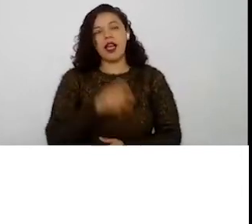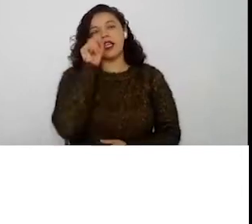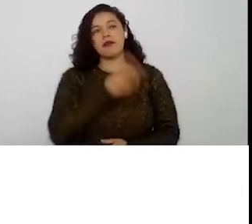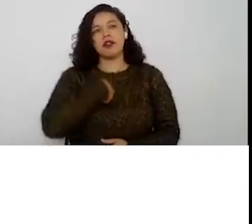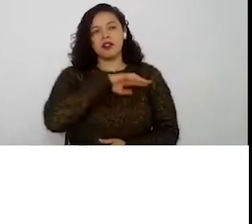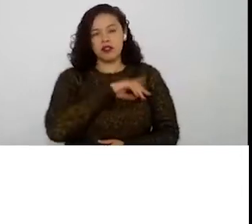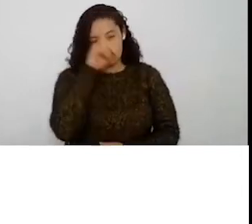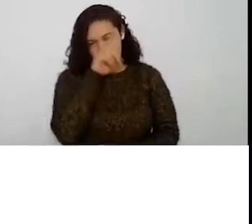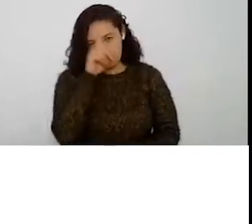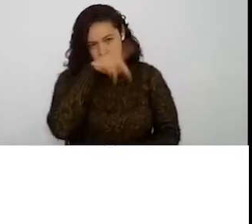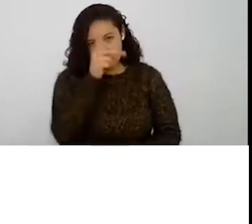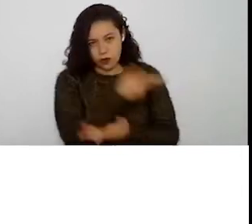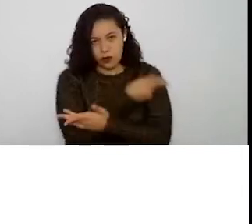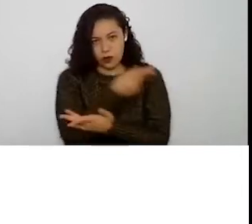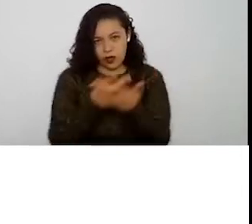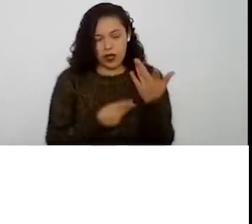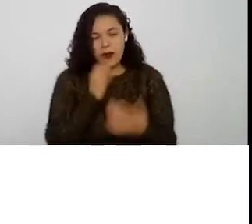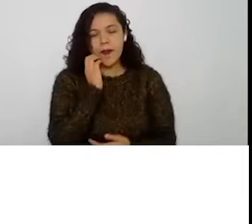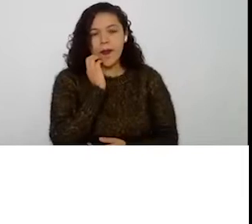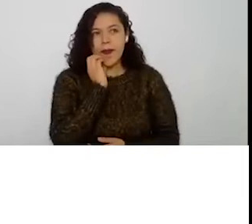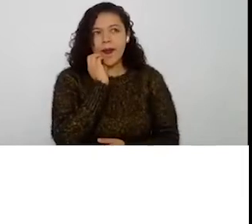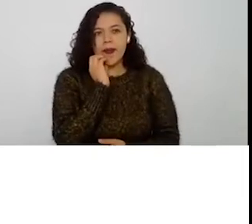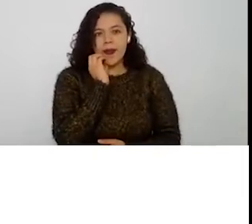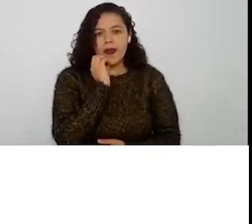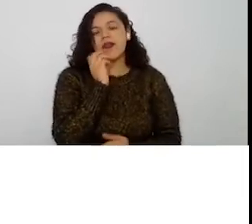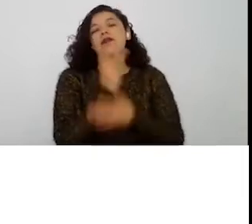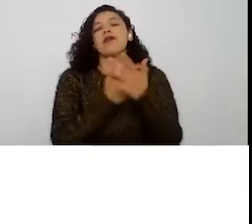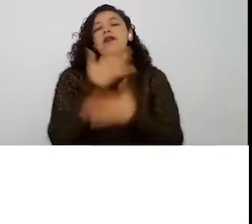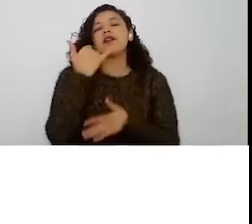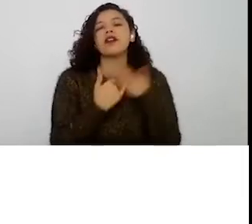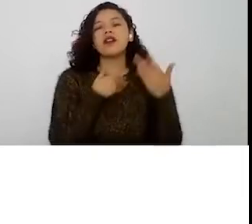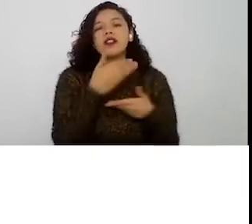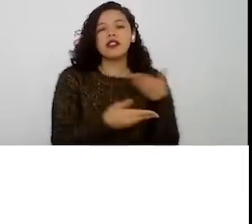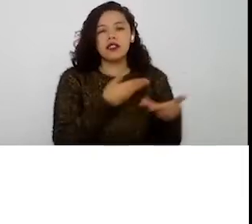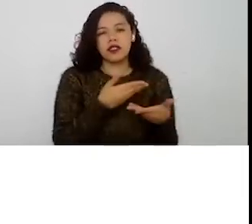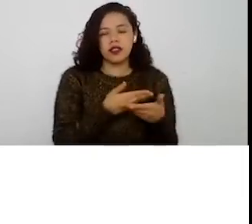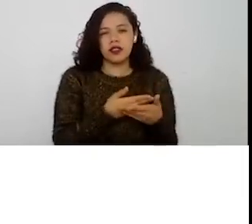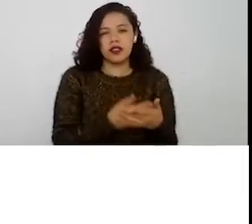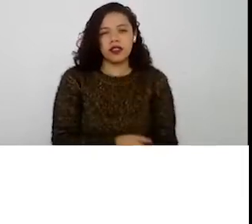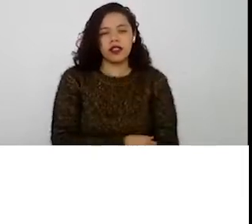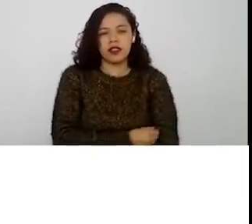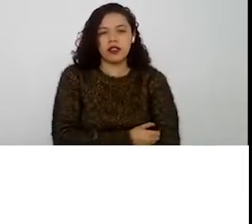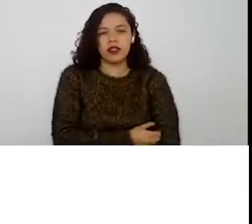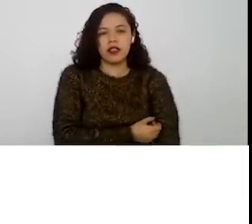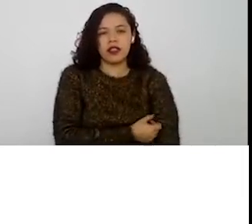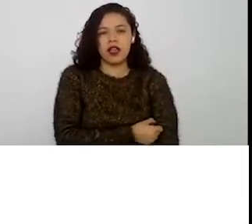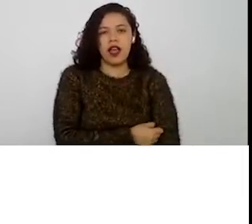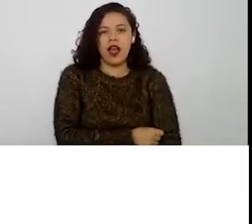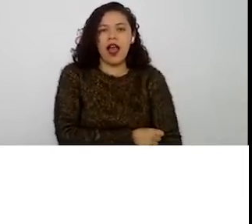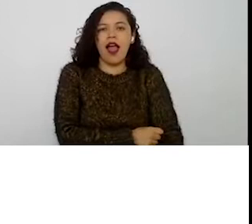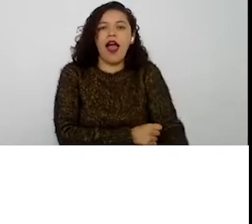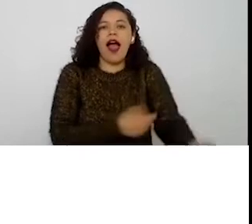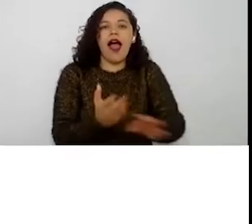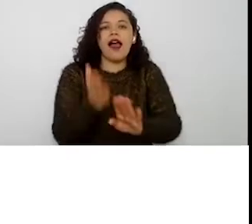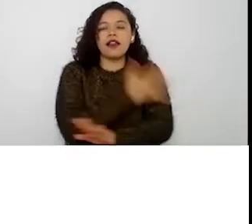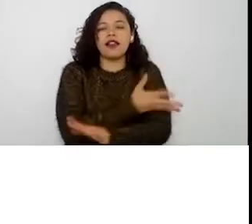que su programa los programas el programa proyectos y servicios lo realiza De antemano es decir tenga una